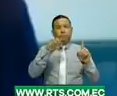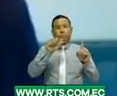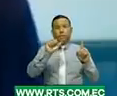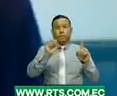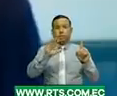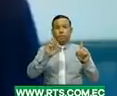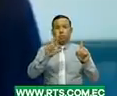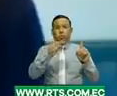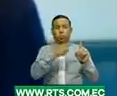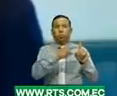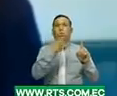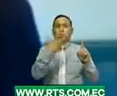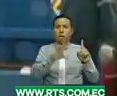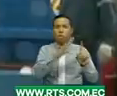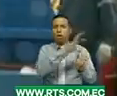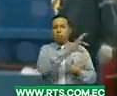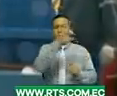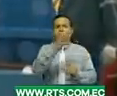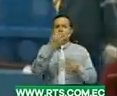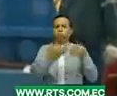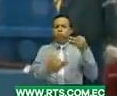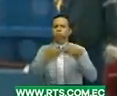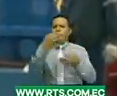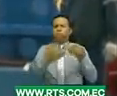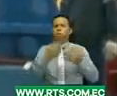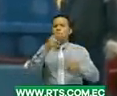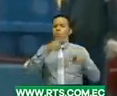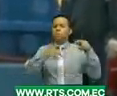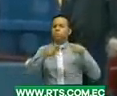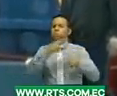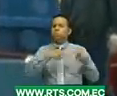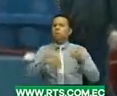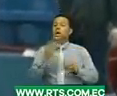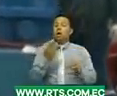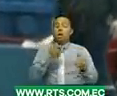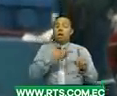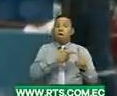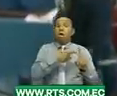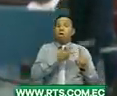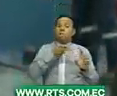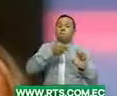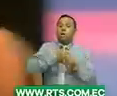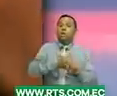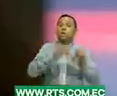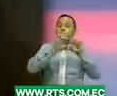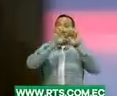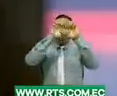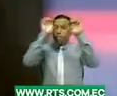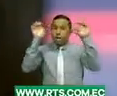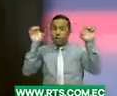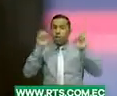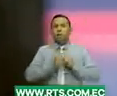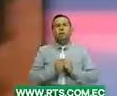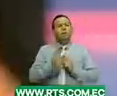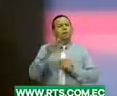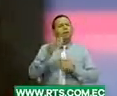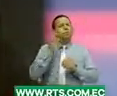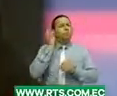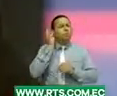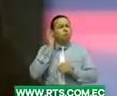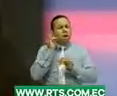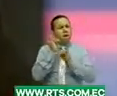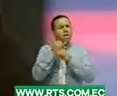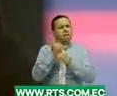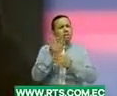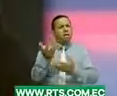también está siendo procesada. Actualmente pertenece a la empresa contratista. La ingeniera Pastor no tuvo ningún tipo